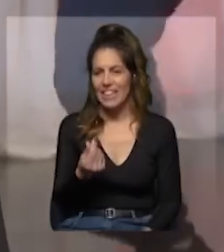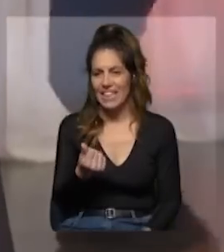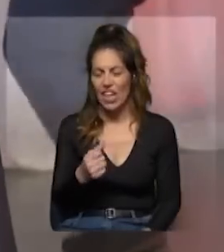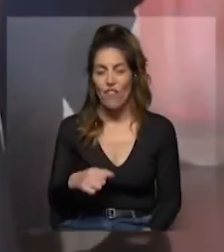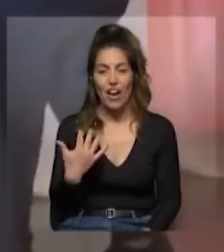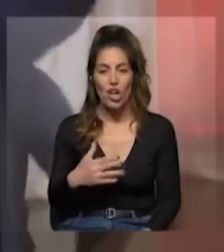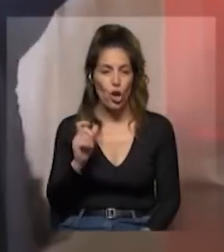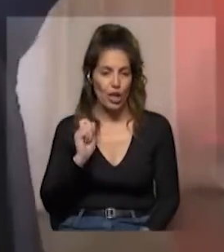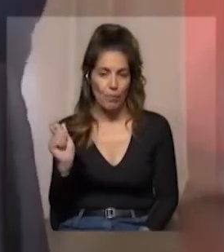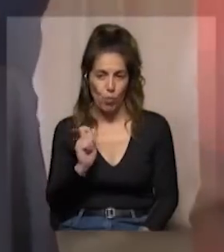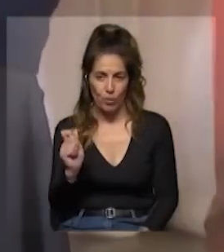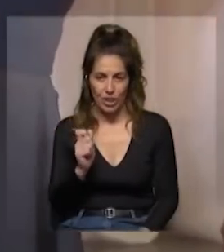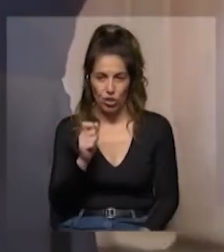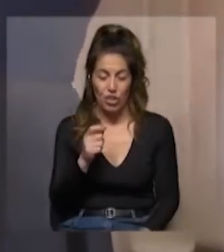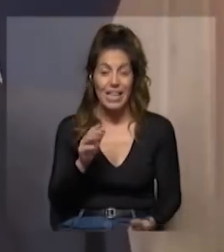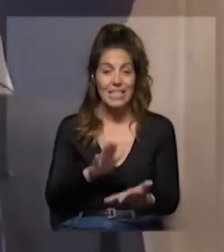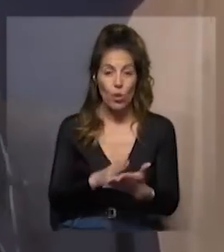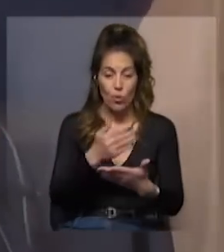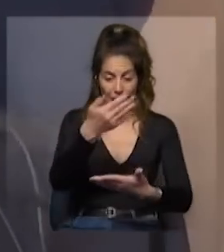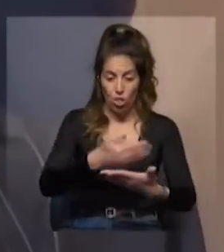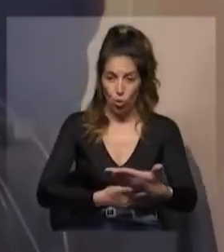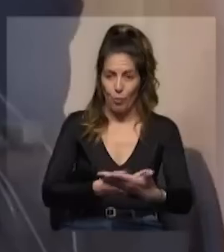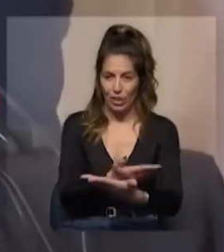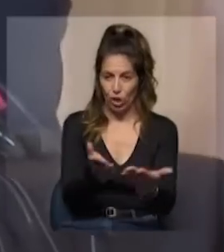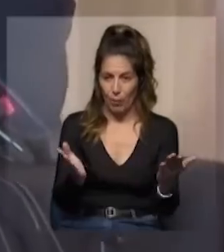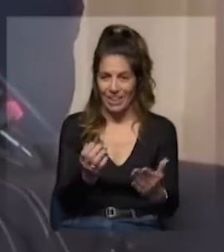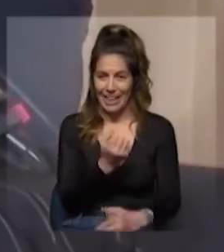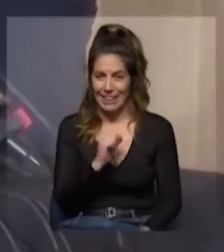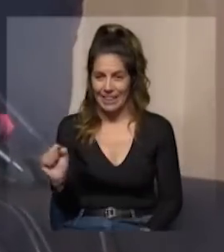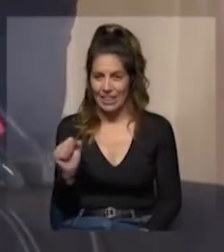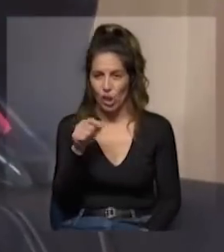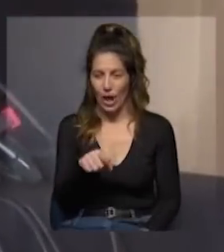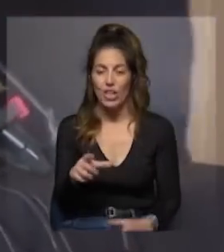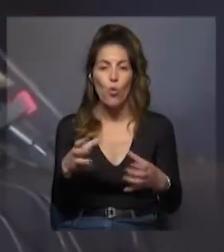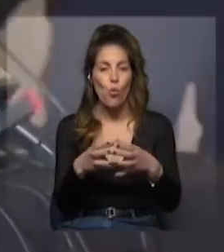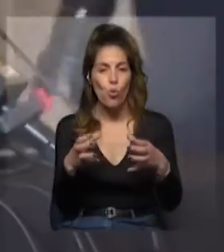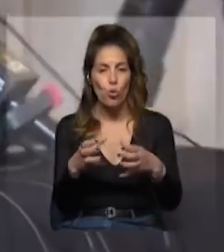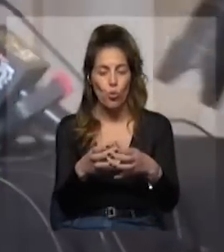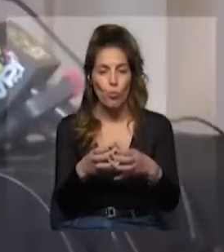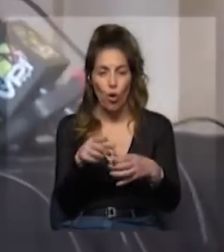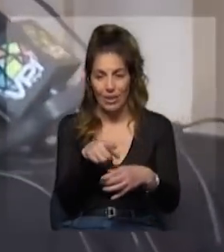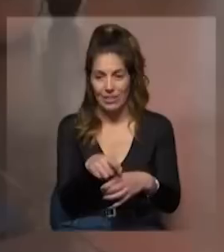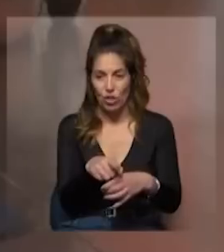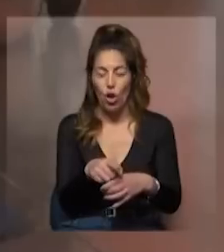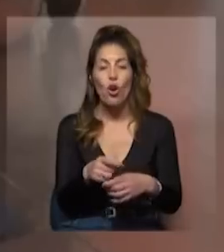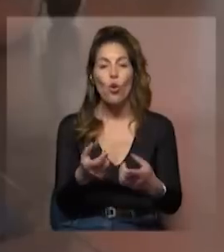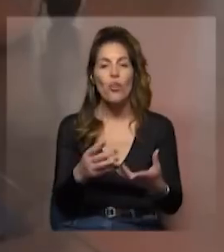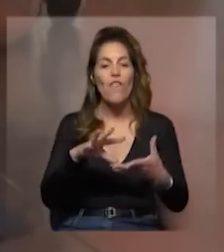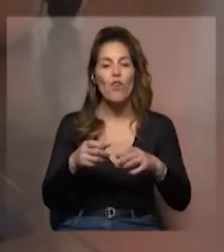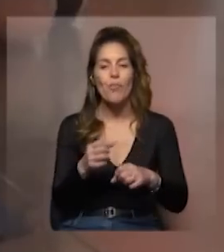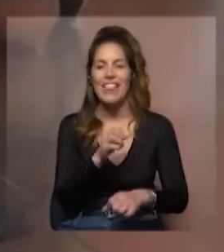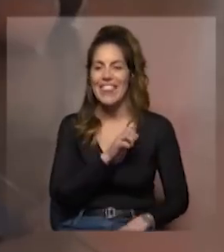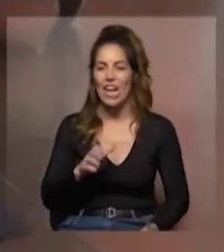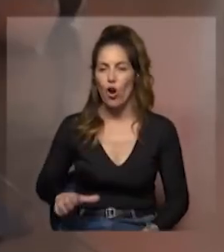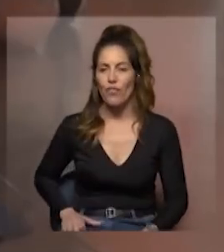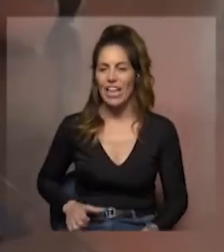públicos entre otros según el documento que expone los delitos guaidó y un grupo de sus partidarios a través de un esquema de gobierno